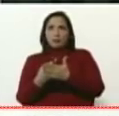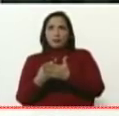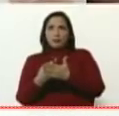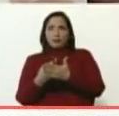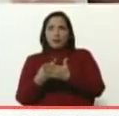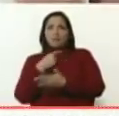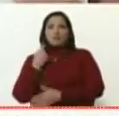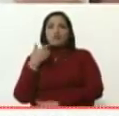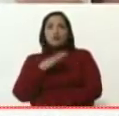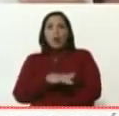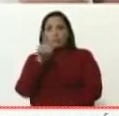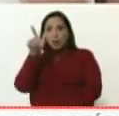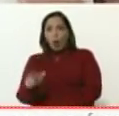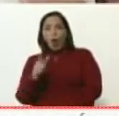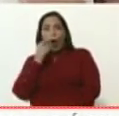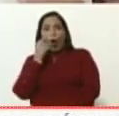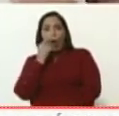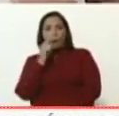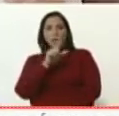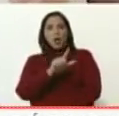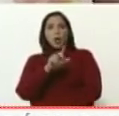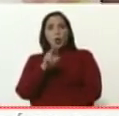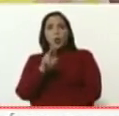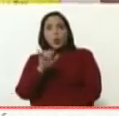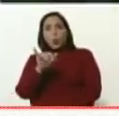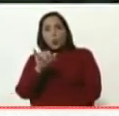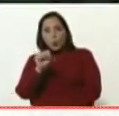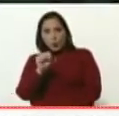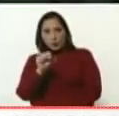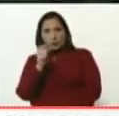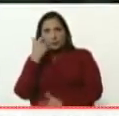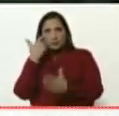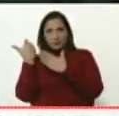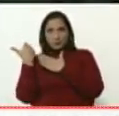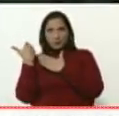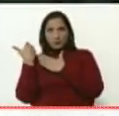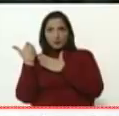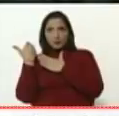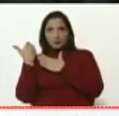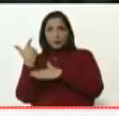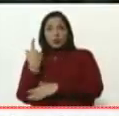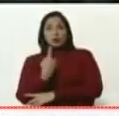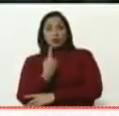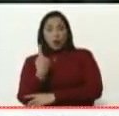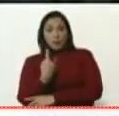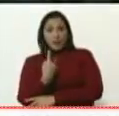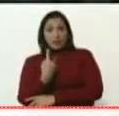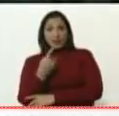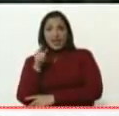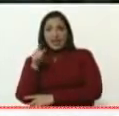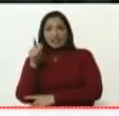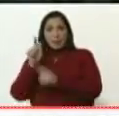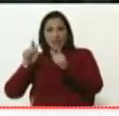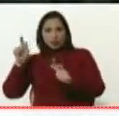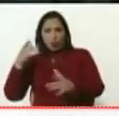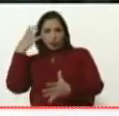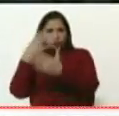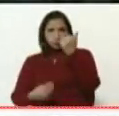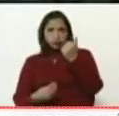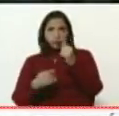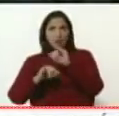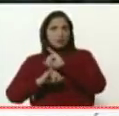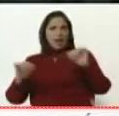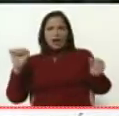asesinato del cabo primero Luis Jean-Pierre Caraballo Marcán. No solamente estos desertores, que ya están capturados 6 de